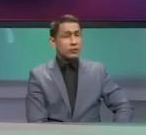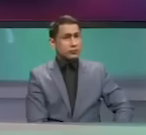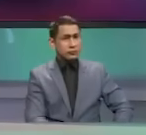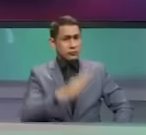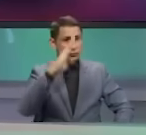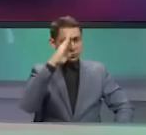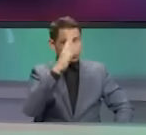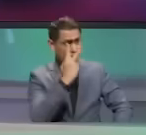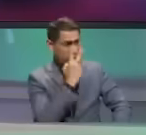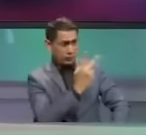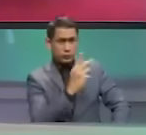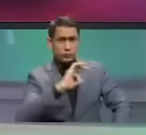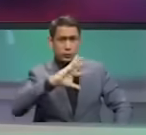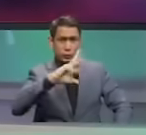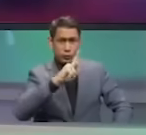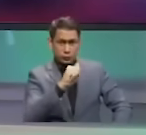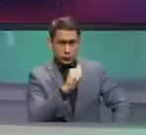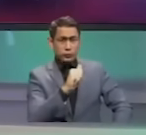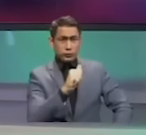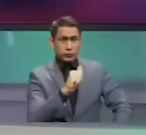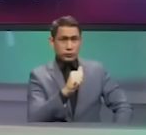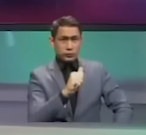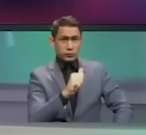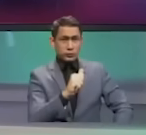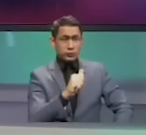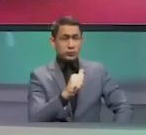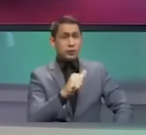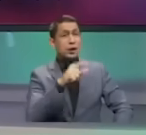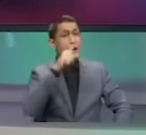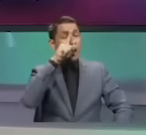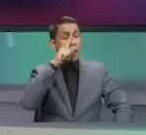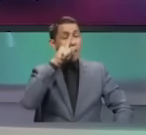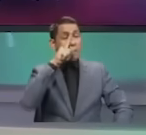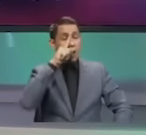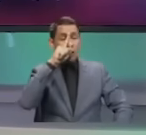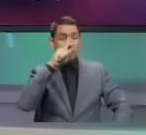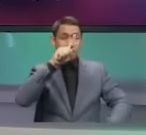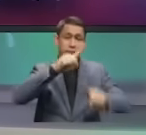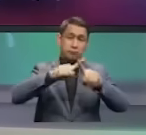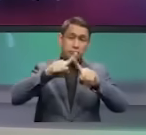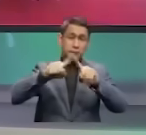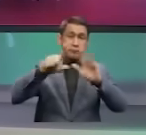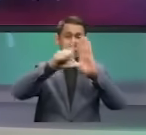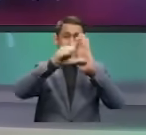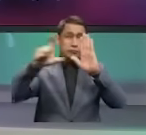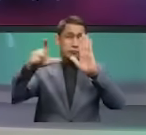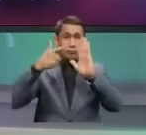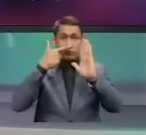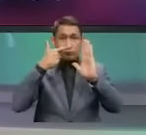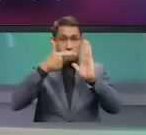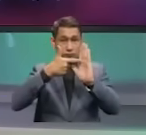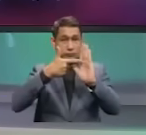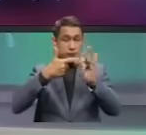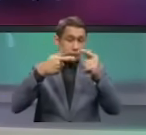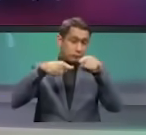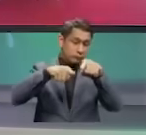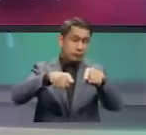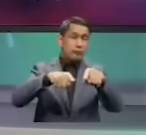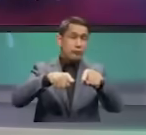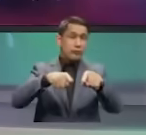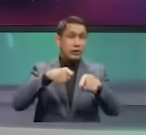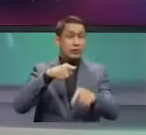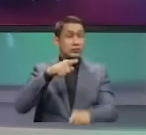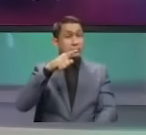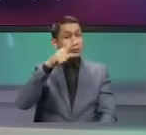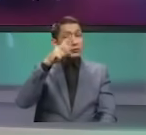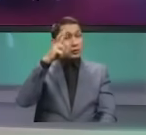asalto del cual estaba siendo víctima los empleados de una lubricadora. Cuando los policías se dan cuenta, uno de los dos delincuentes